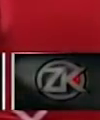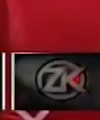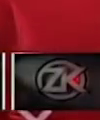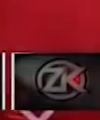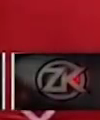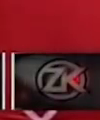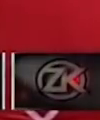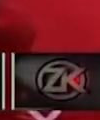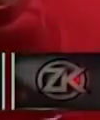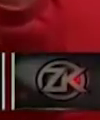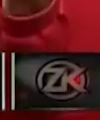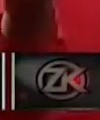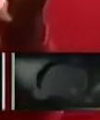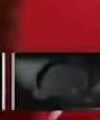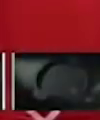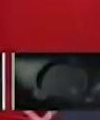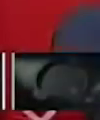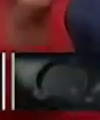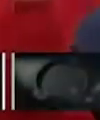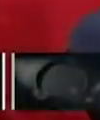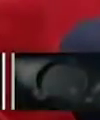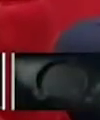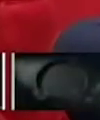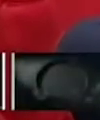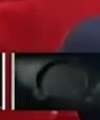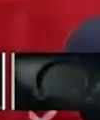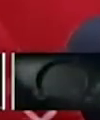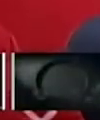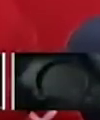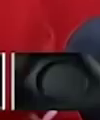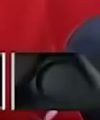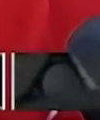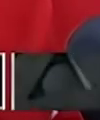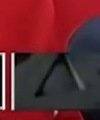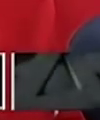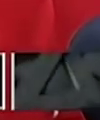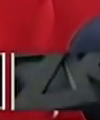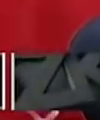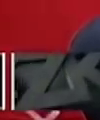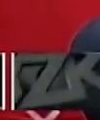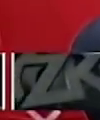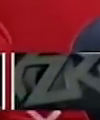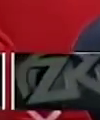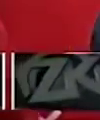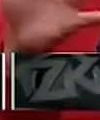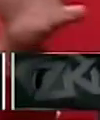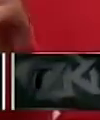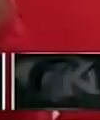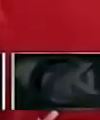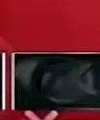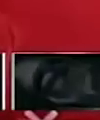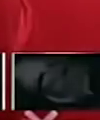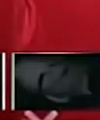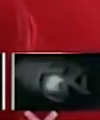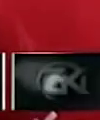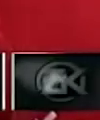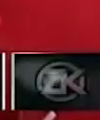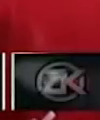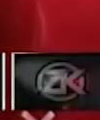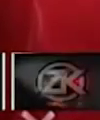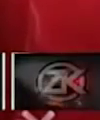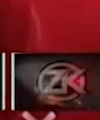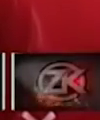los que andaban cercanos a él. ¿Qué hicieron con Saddam Hussein? Ahí se nos filtró un video cuando ahorcaron a Saddam Hussein. No se nos filtró el video. Pero, o sea,